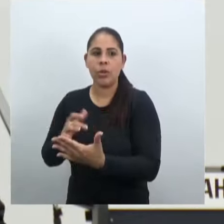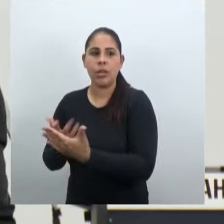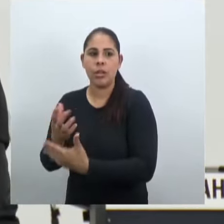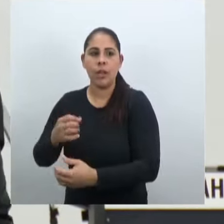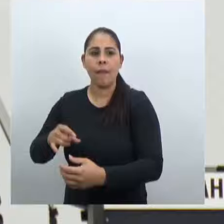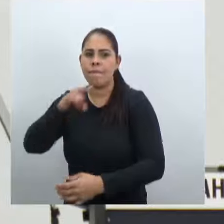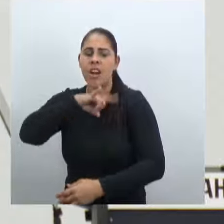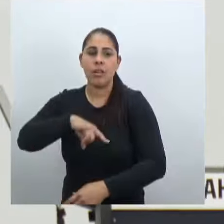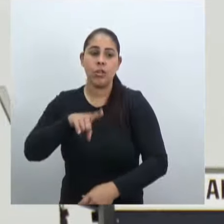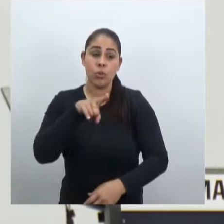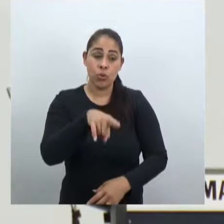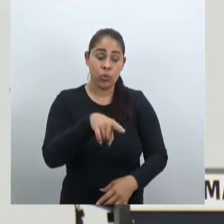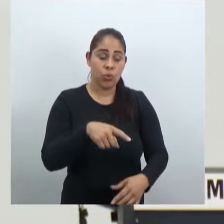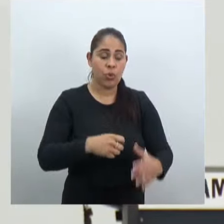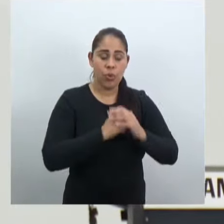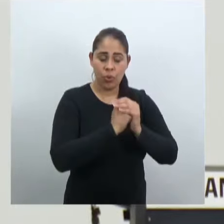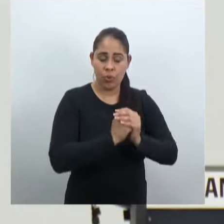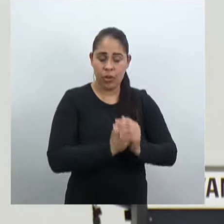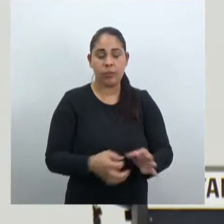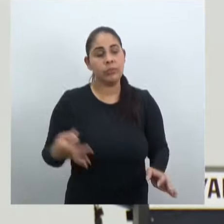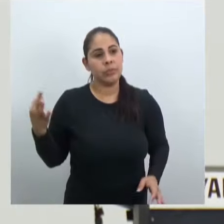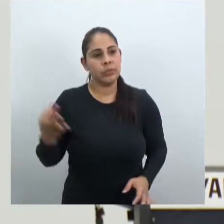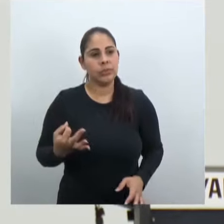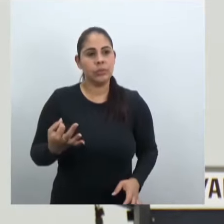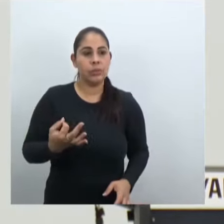orar. Y tengo una buena noticia, oídme todos.